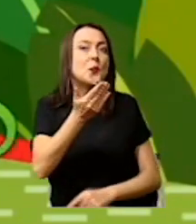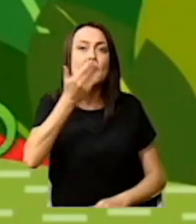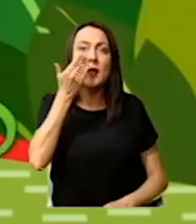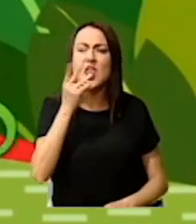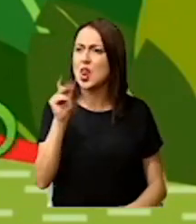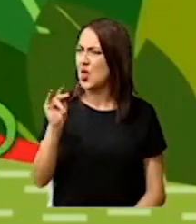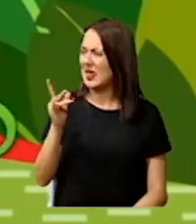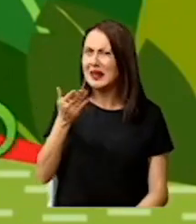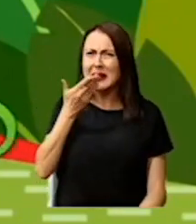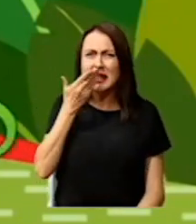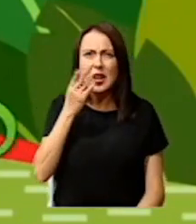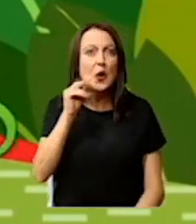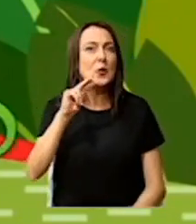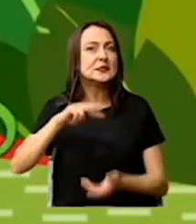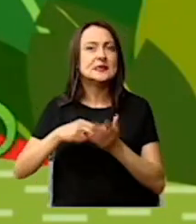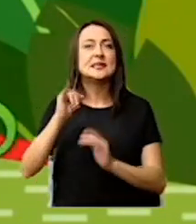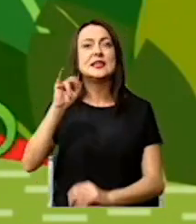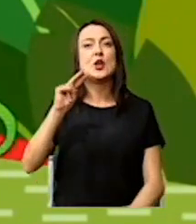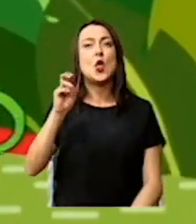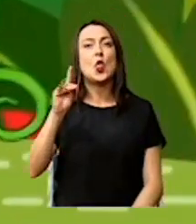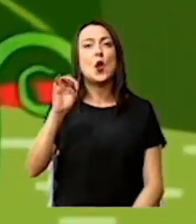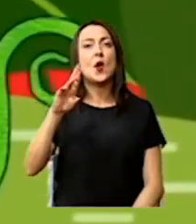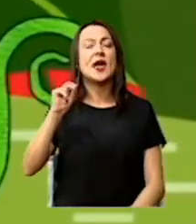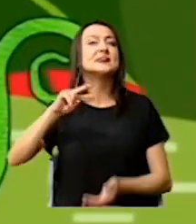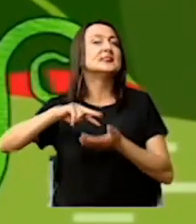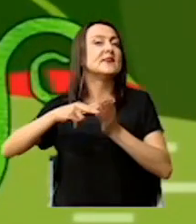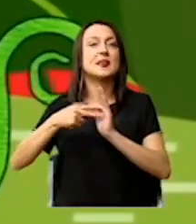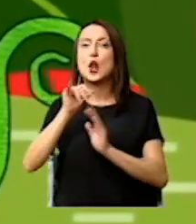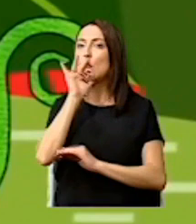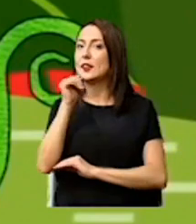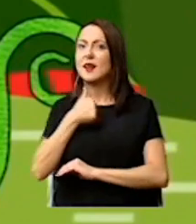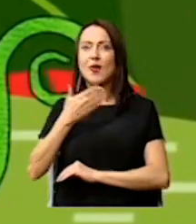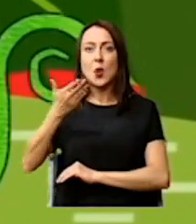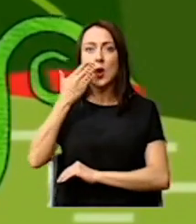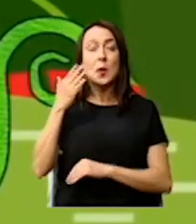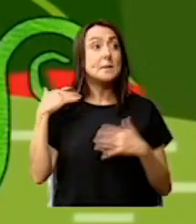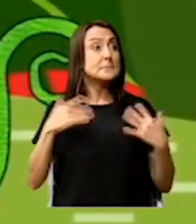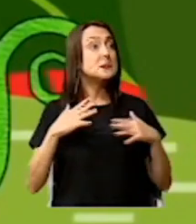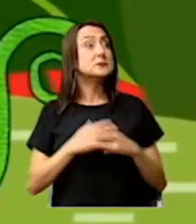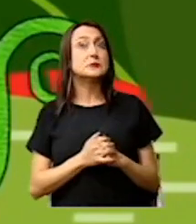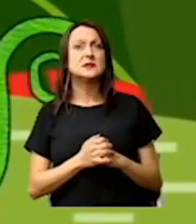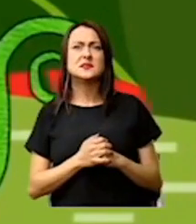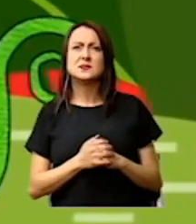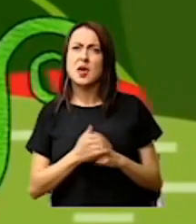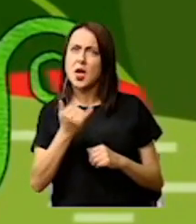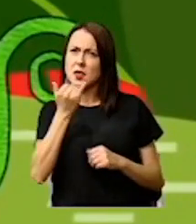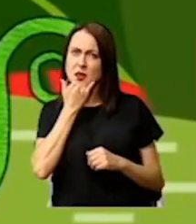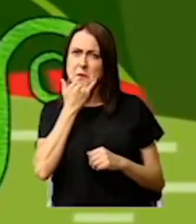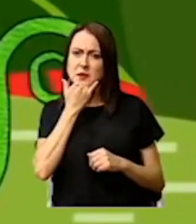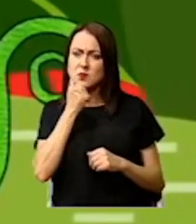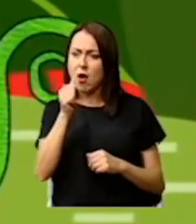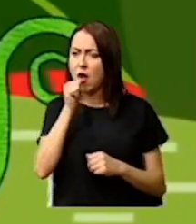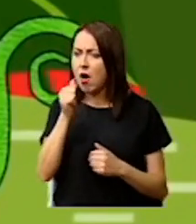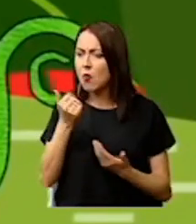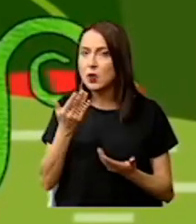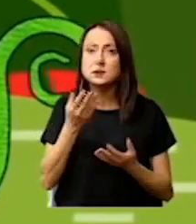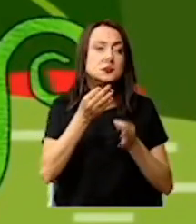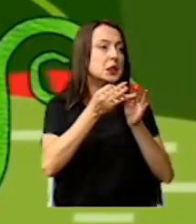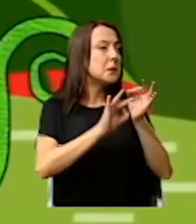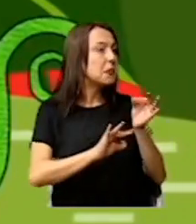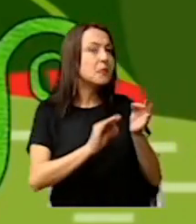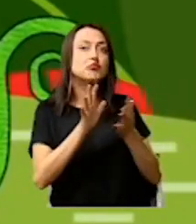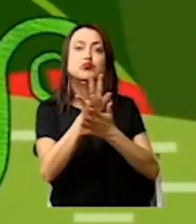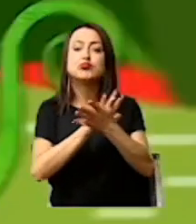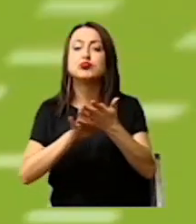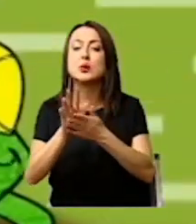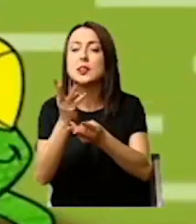qué? Inodora, que no tiene olor. ¡Ups! ¿Qué le pasó al agua? Simplemente se mezcló con